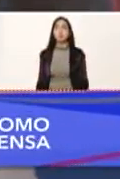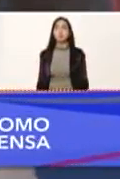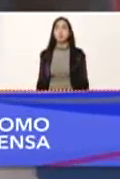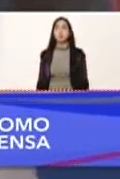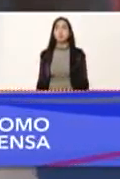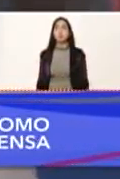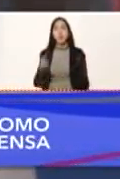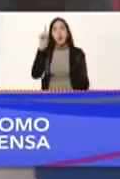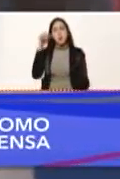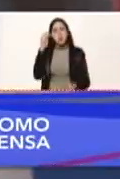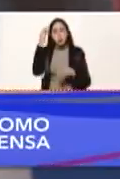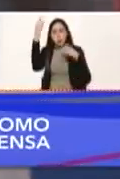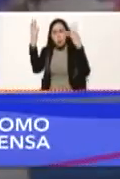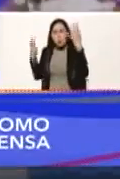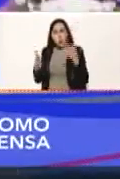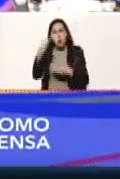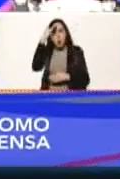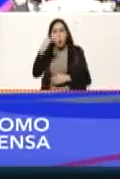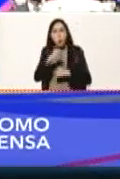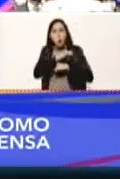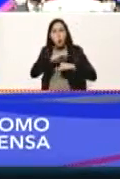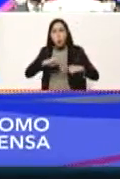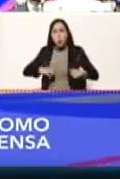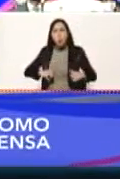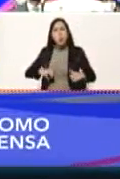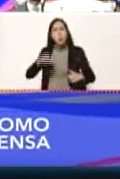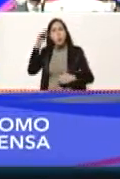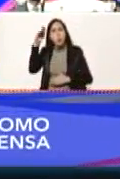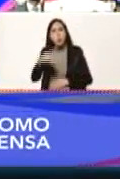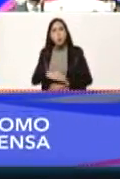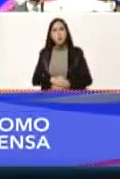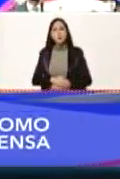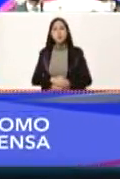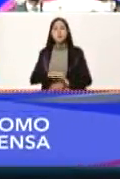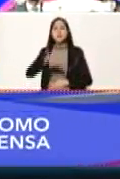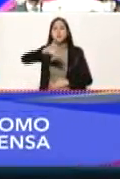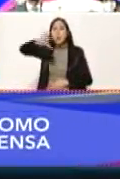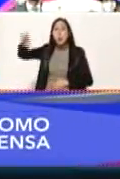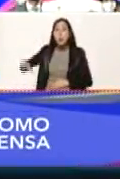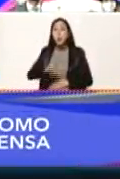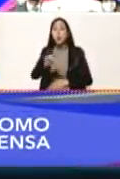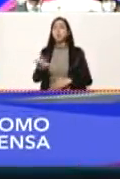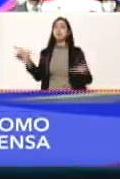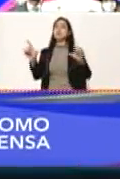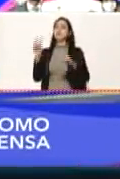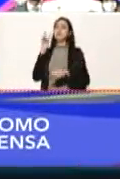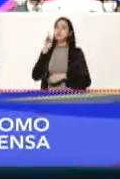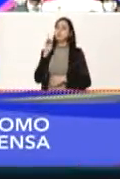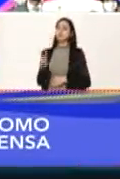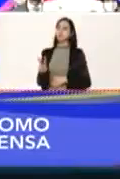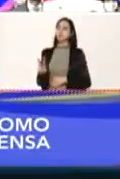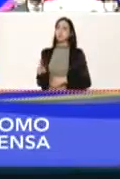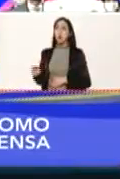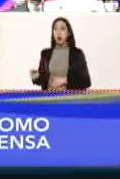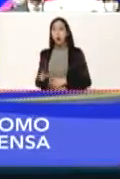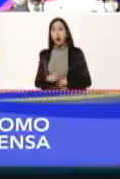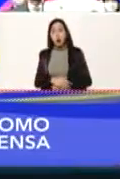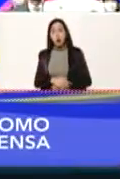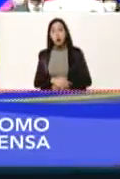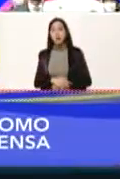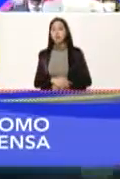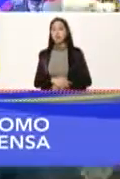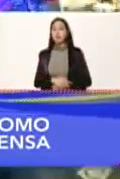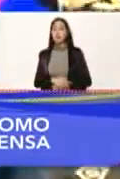Y su sueño de ser militar se le despertó un 5 de julio viendo la televisión a Laura Carolina.